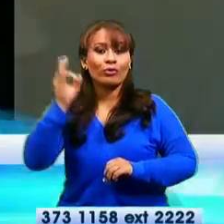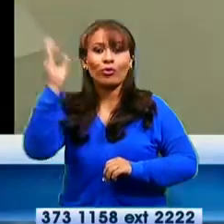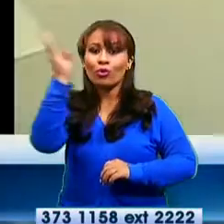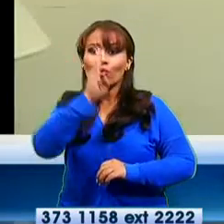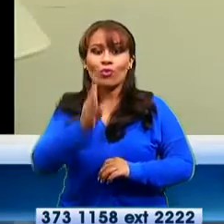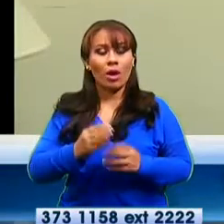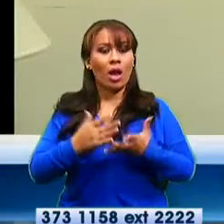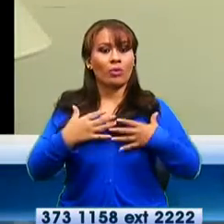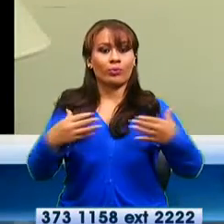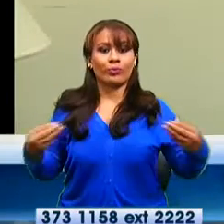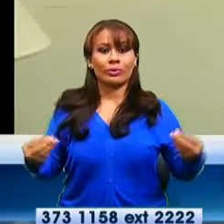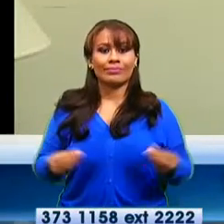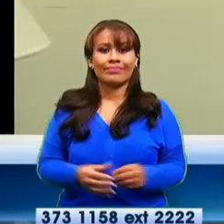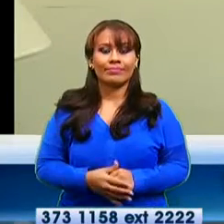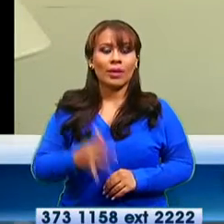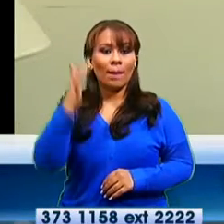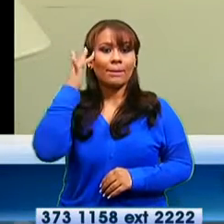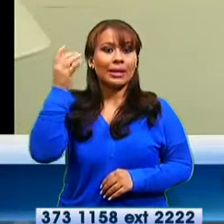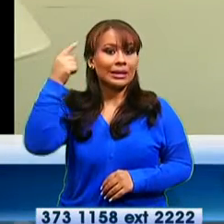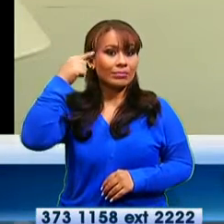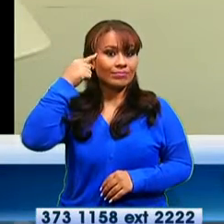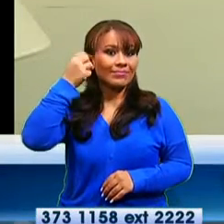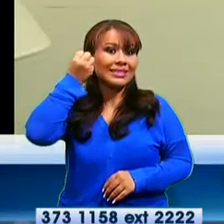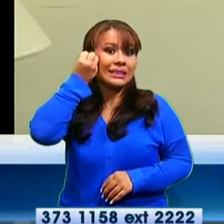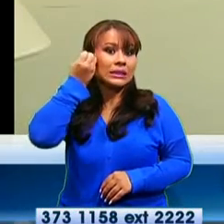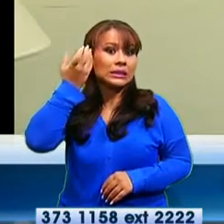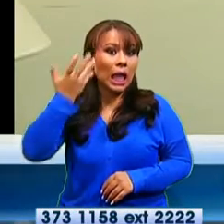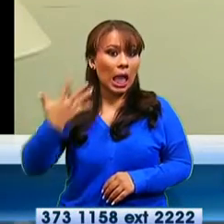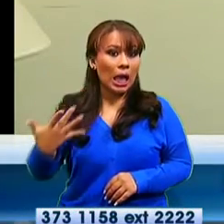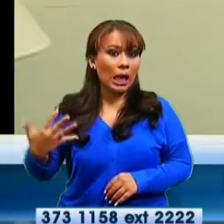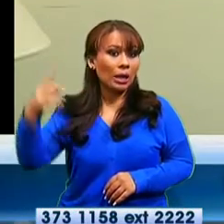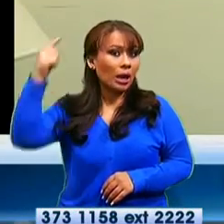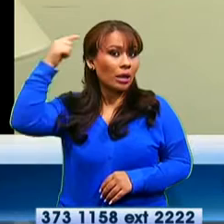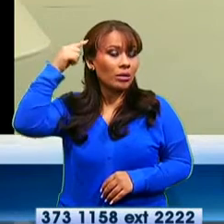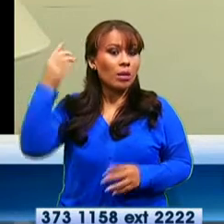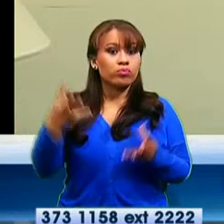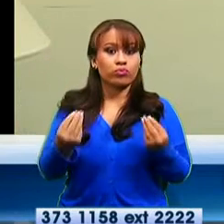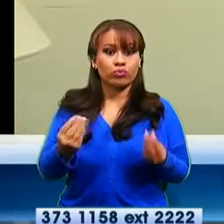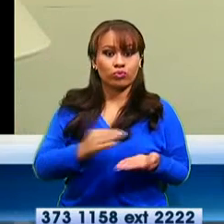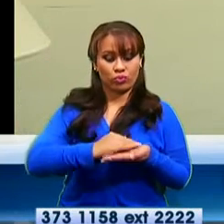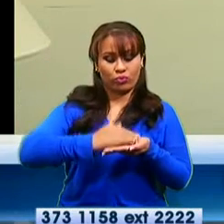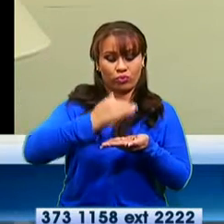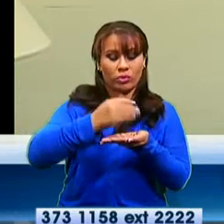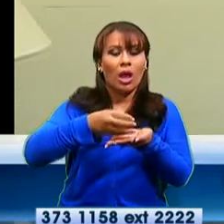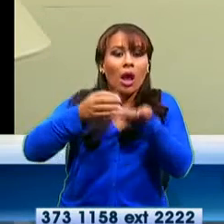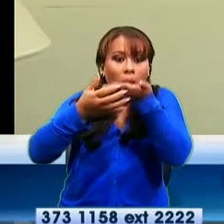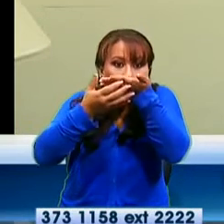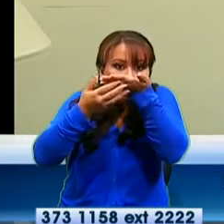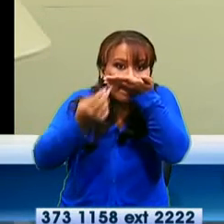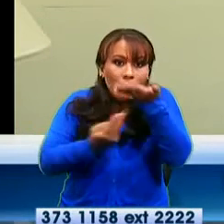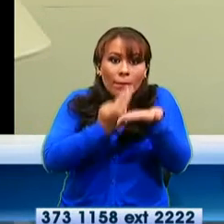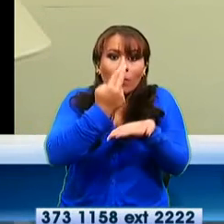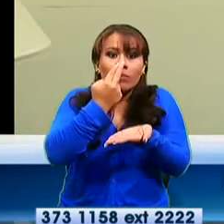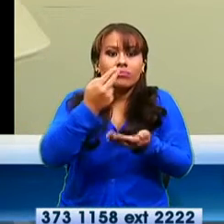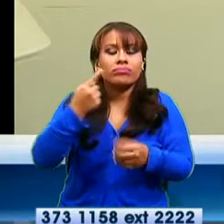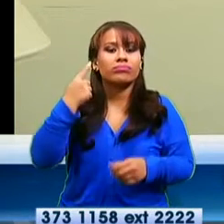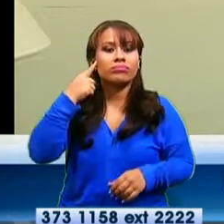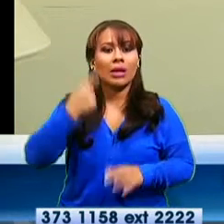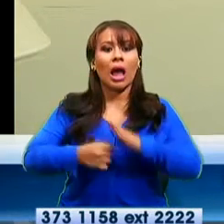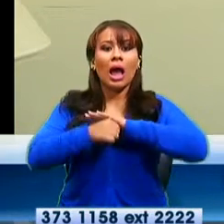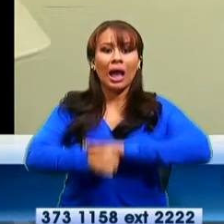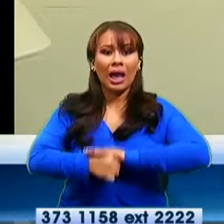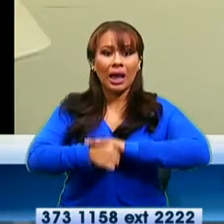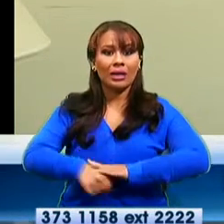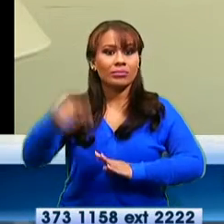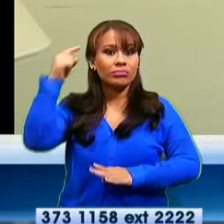La vasodilatación, si es que la cantidad inhalada es alta, podría provocar una depresión respiratoria y